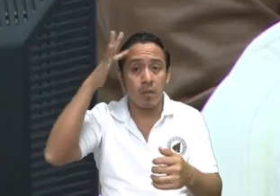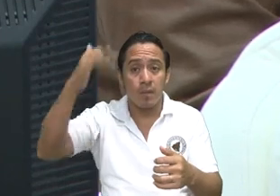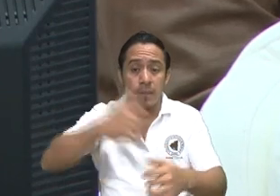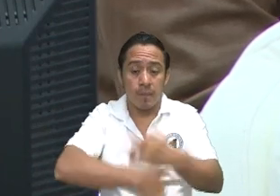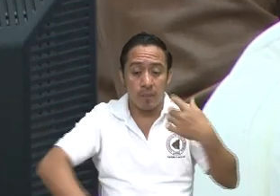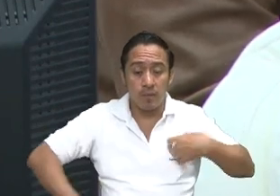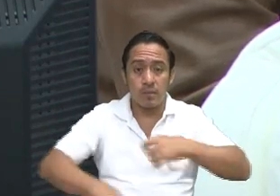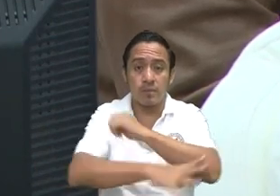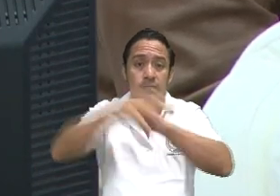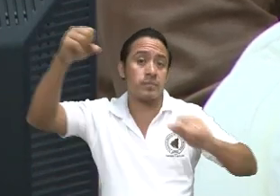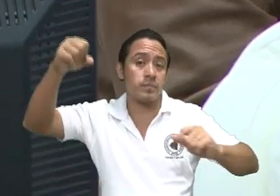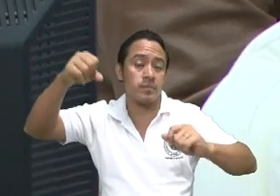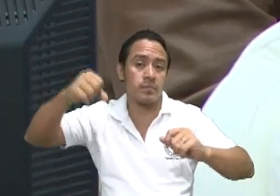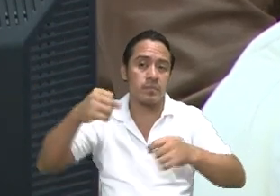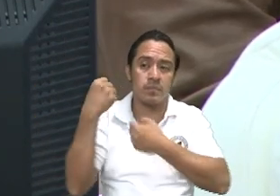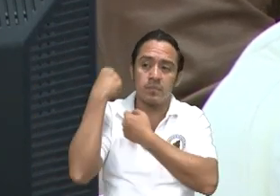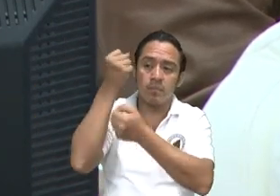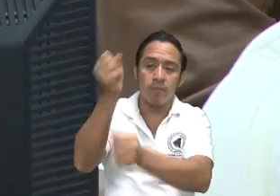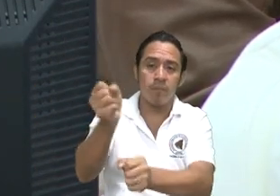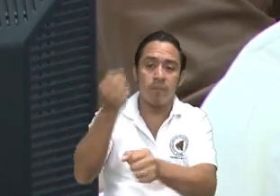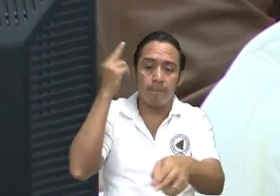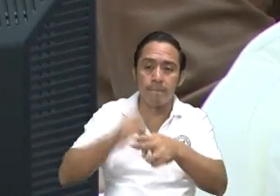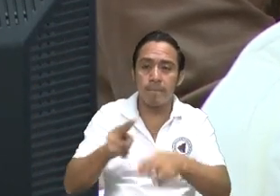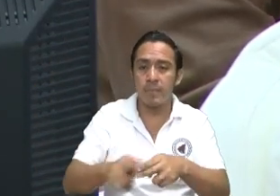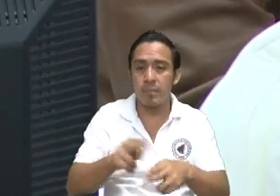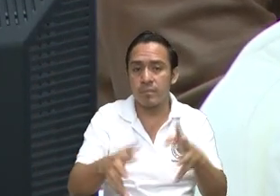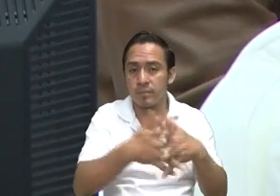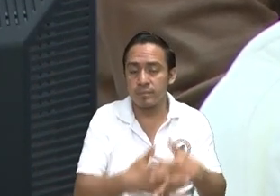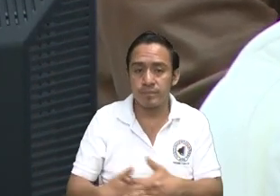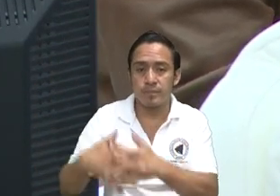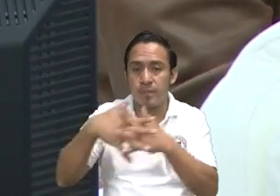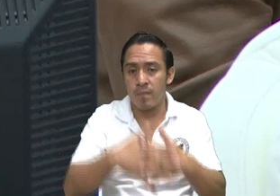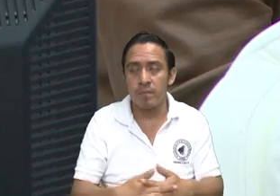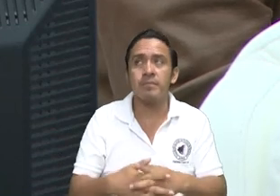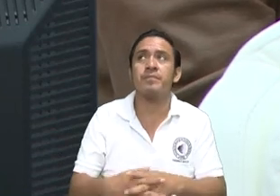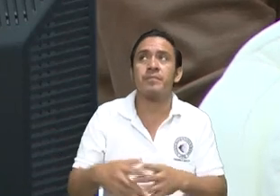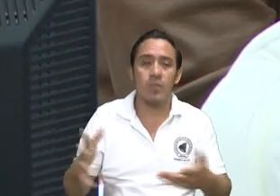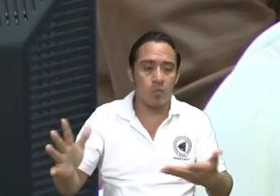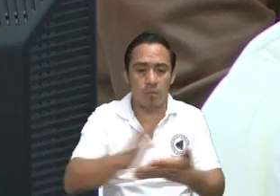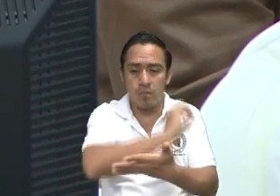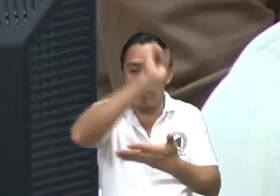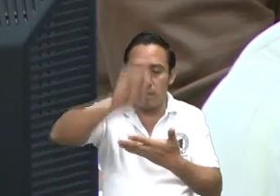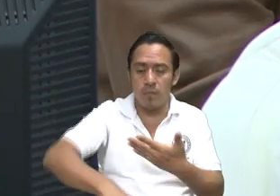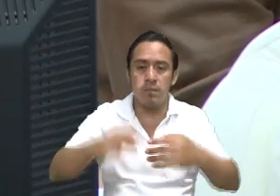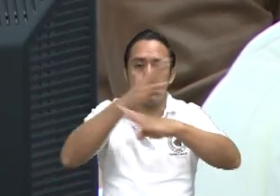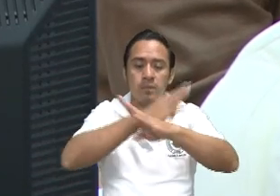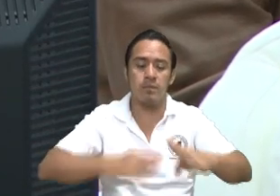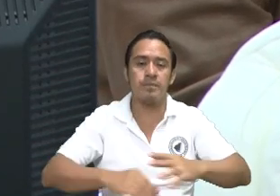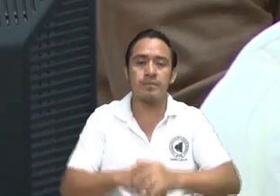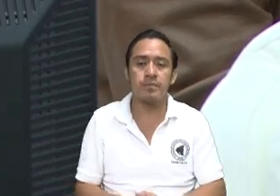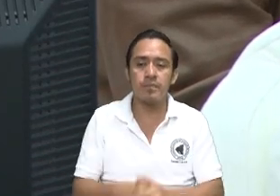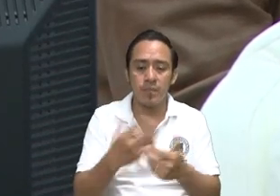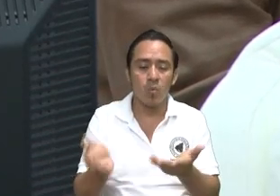Estado dirigido, financiado por los Estados Unidos, destruyendo la paz de nuevo,